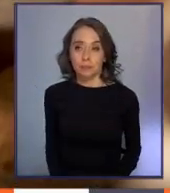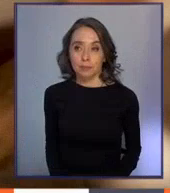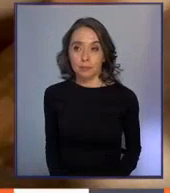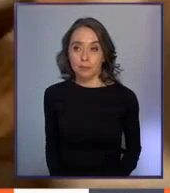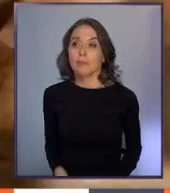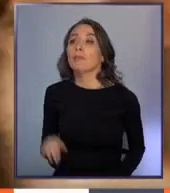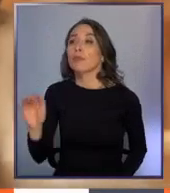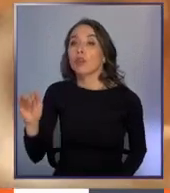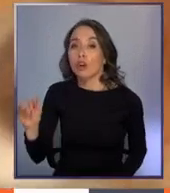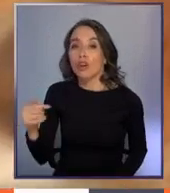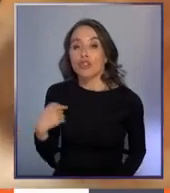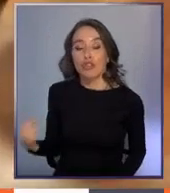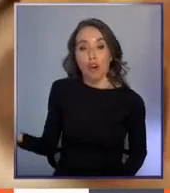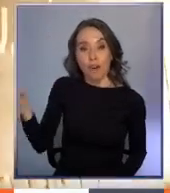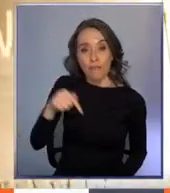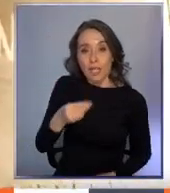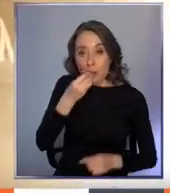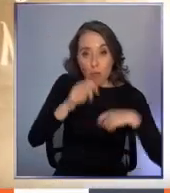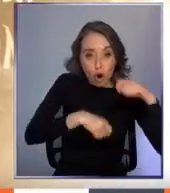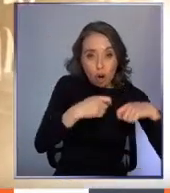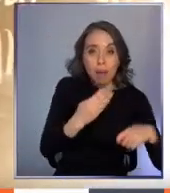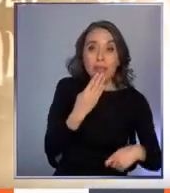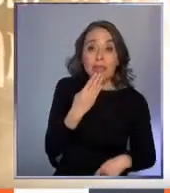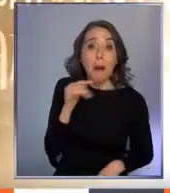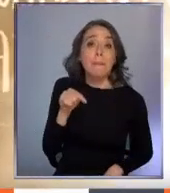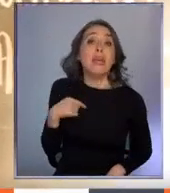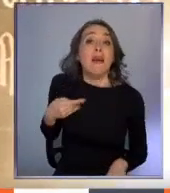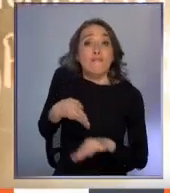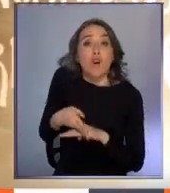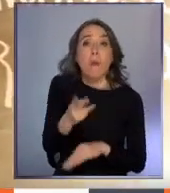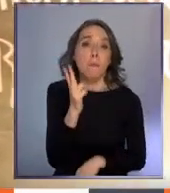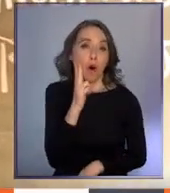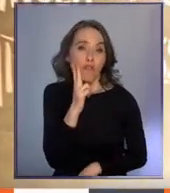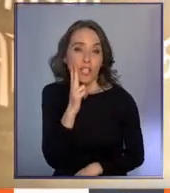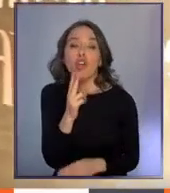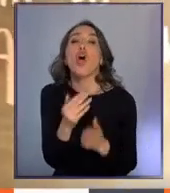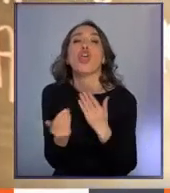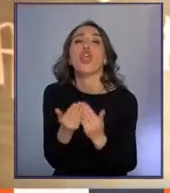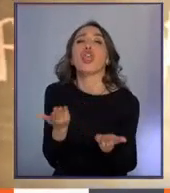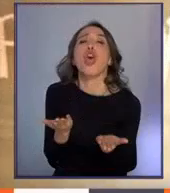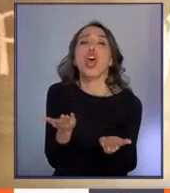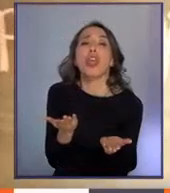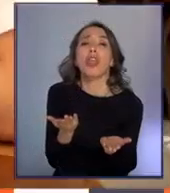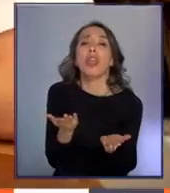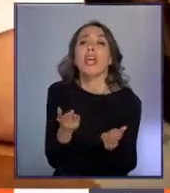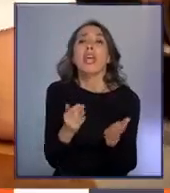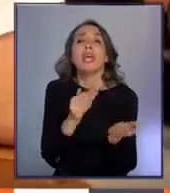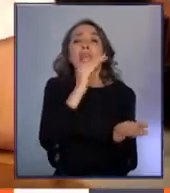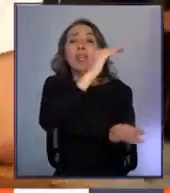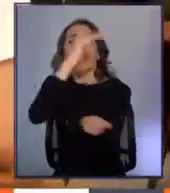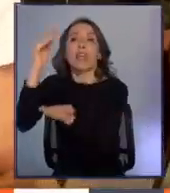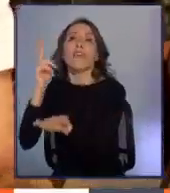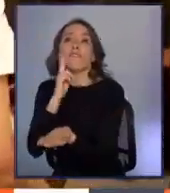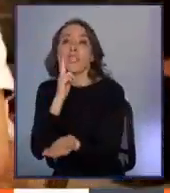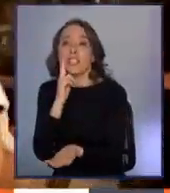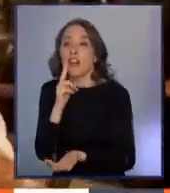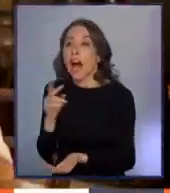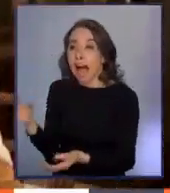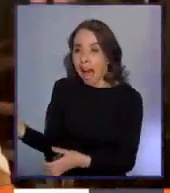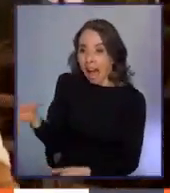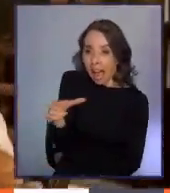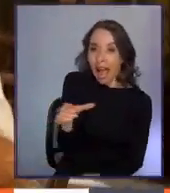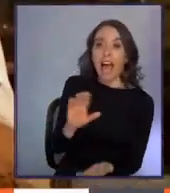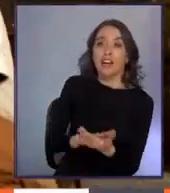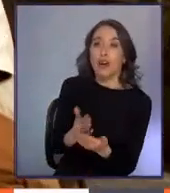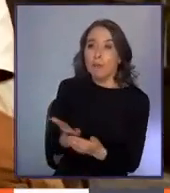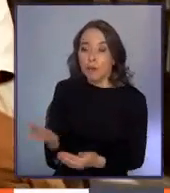Oye, Fabricio, bueno, yo vine para acá por la comida, pero también por los vinos. Así que me estoy preguntando, ¿dónde está mi copa de vino? Hola, ¿cómo estás? Qué magia. ¿Cómo estás? Todo